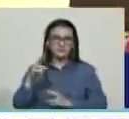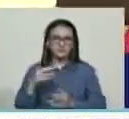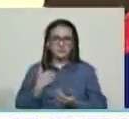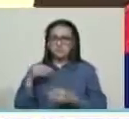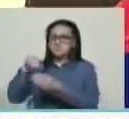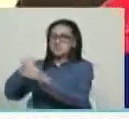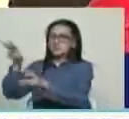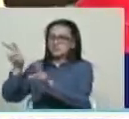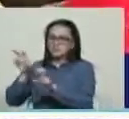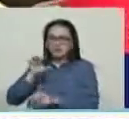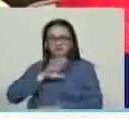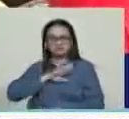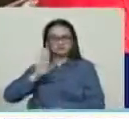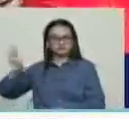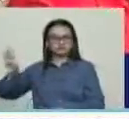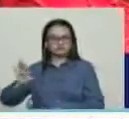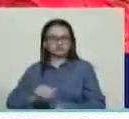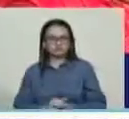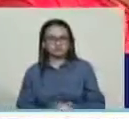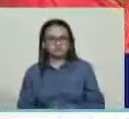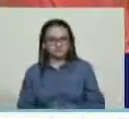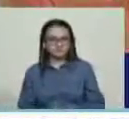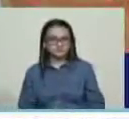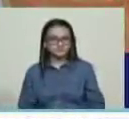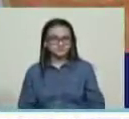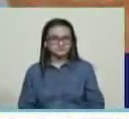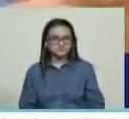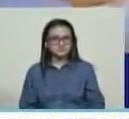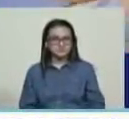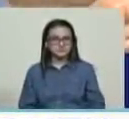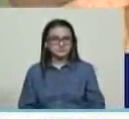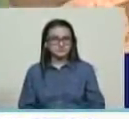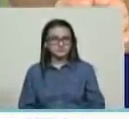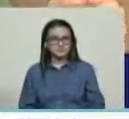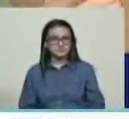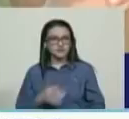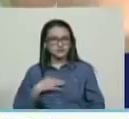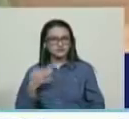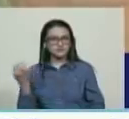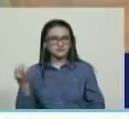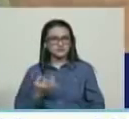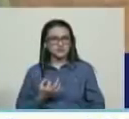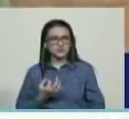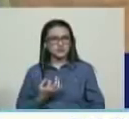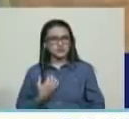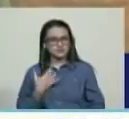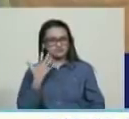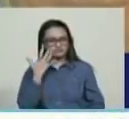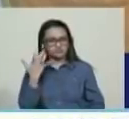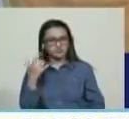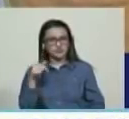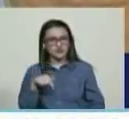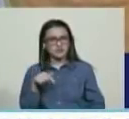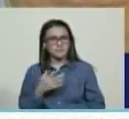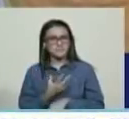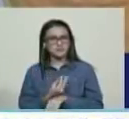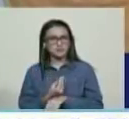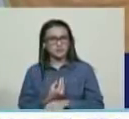Y yo estoy seguro, hermanos, hermanas, que esto que uno observa hoy aquí